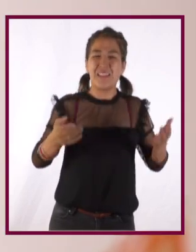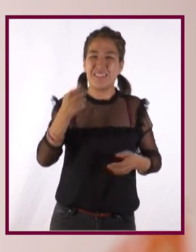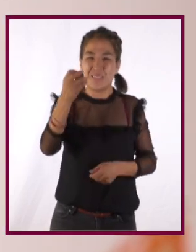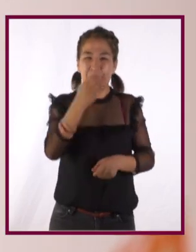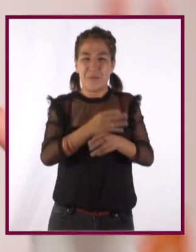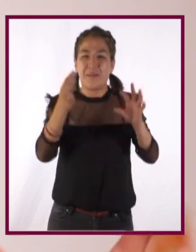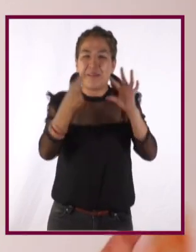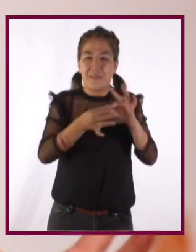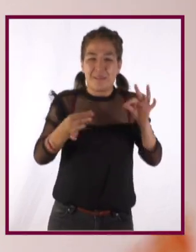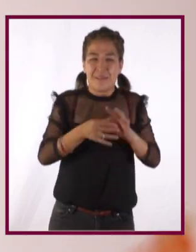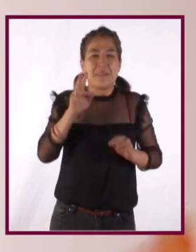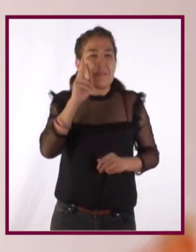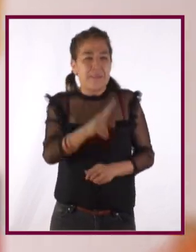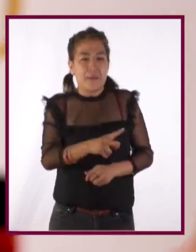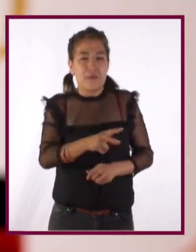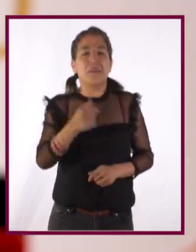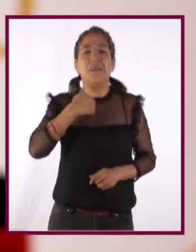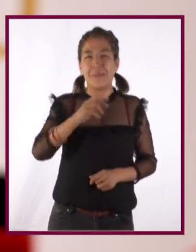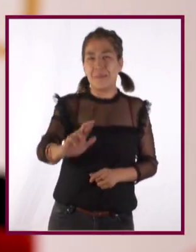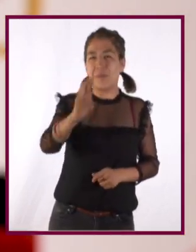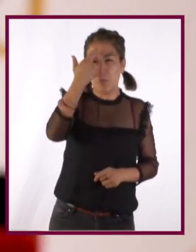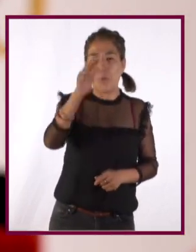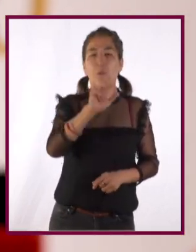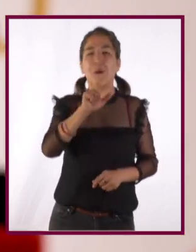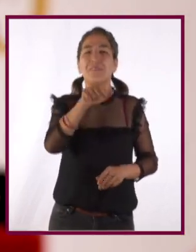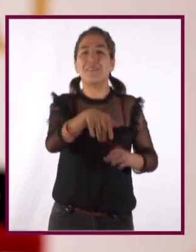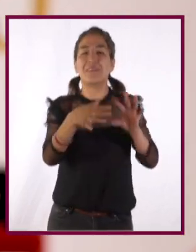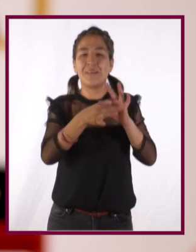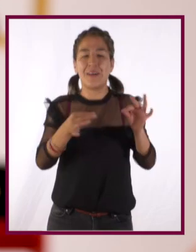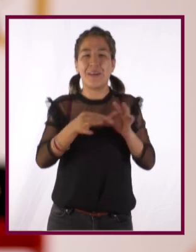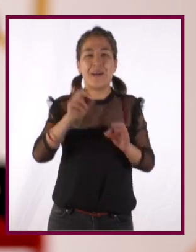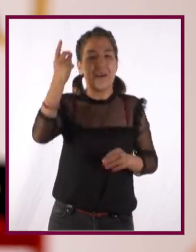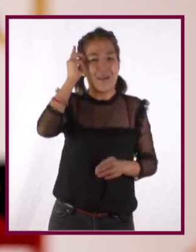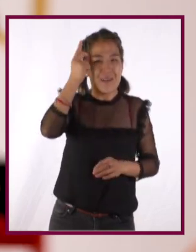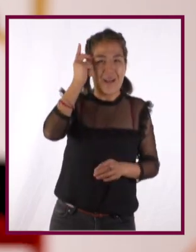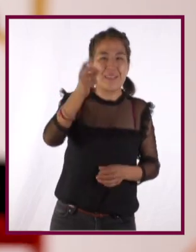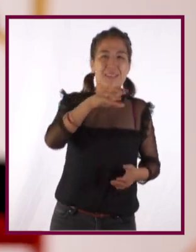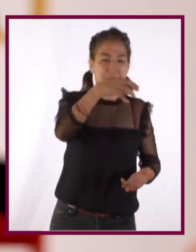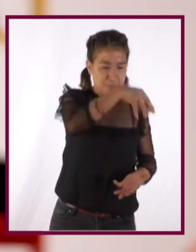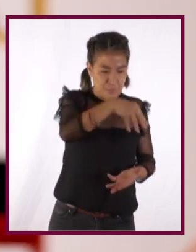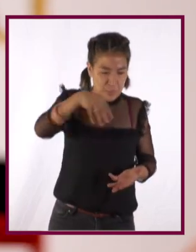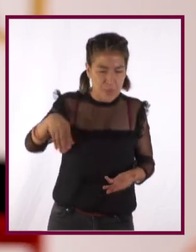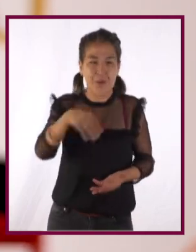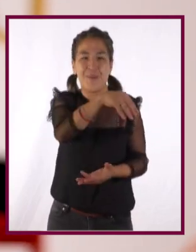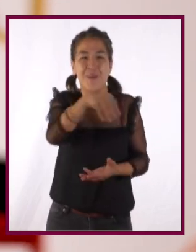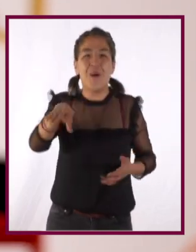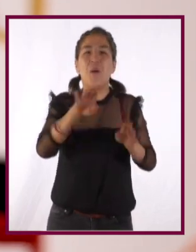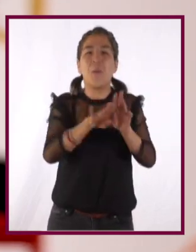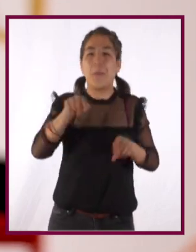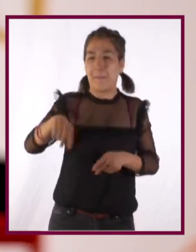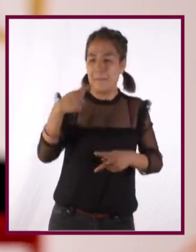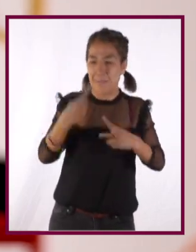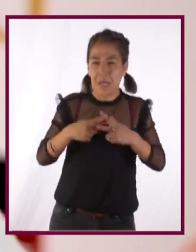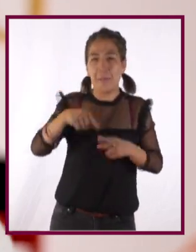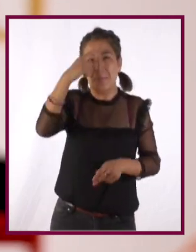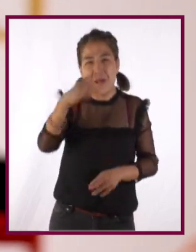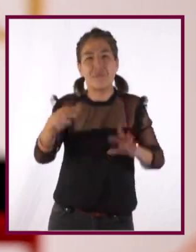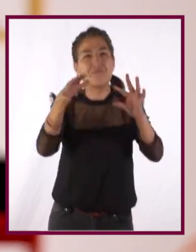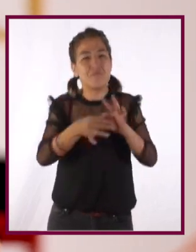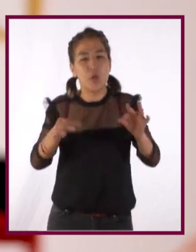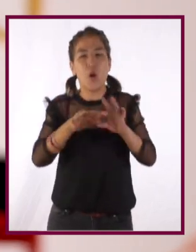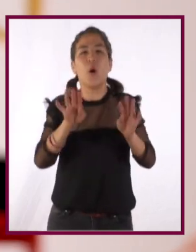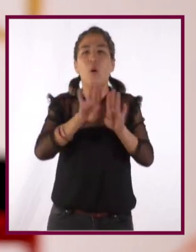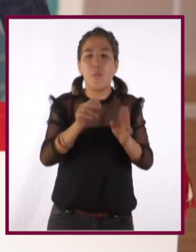Ernesto, ahora con todo esto que hemos visto hasta ahora, me estoy acordando de cuando hemos hablado del ajedrez, de las jugadas y de cómo las matemáticas nos